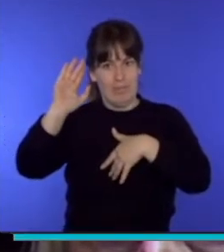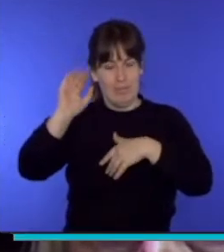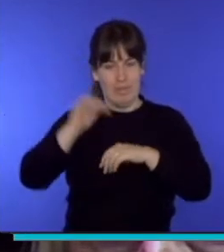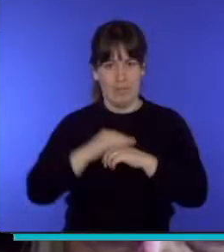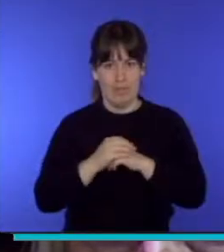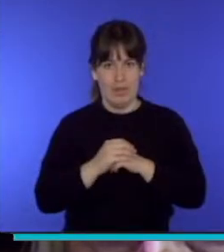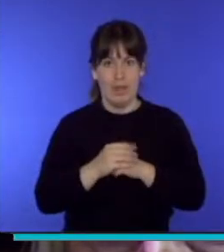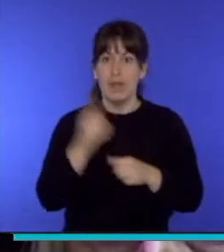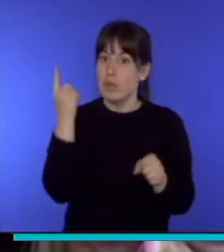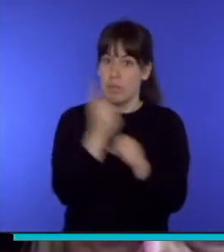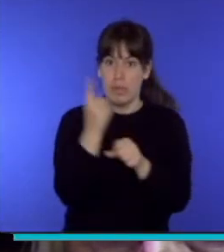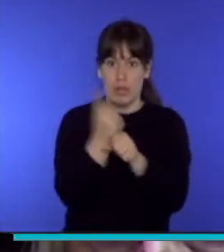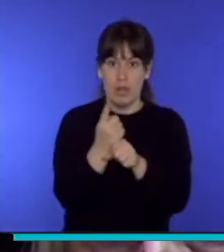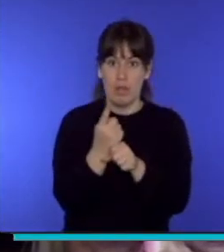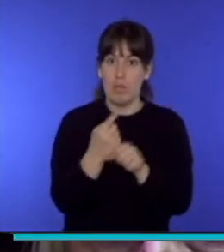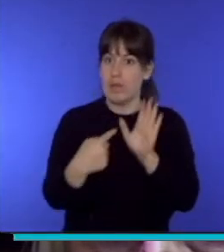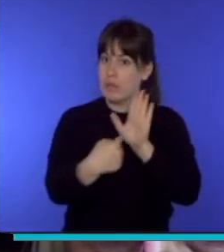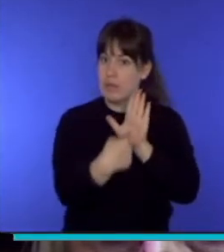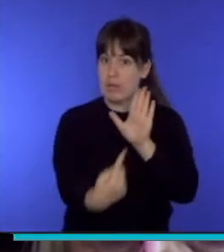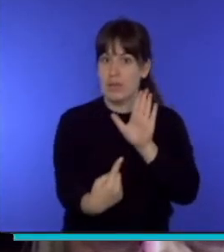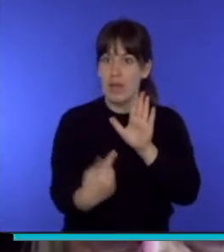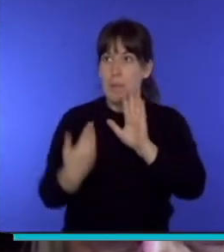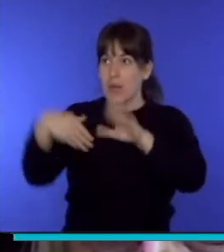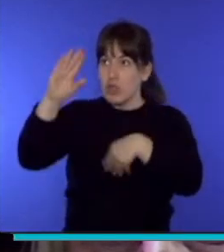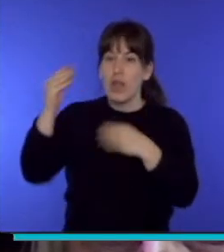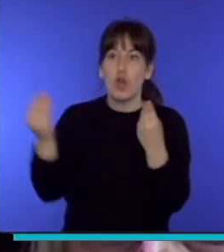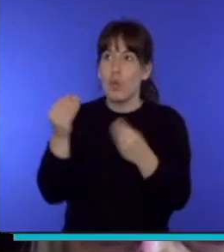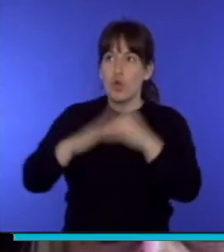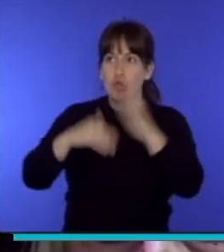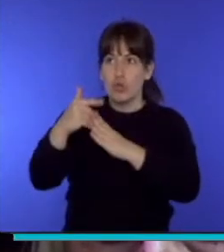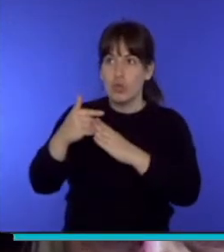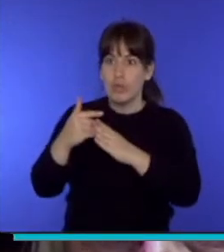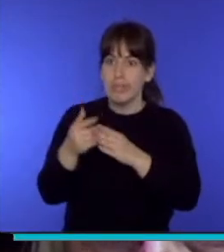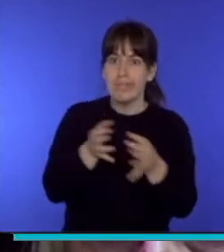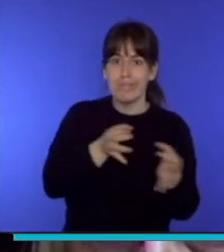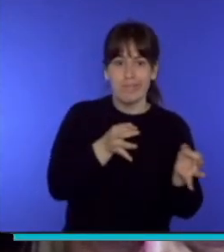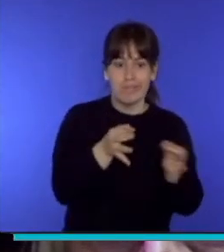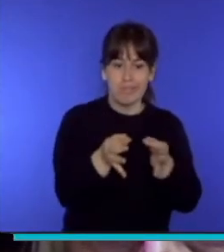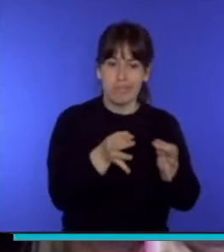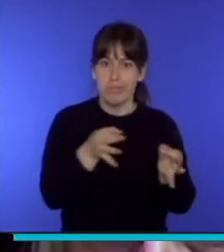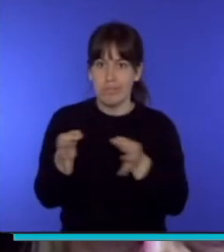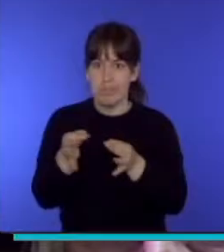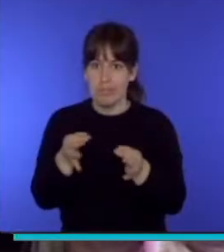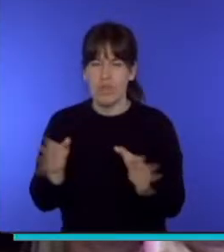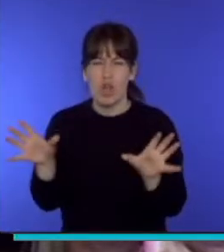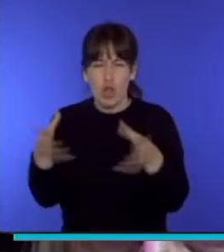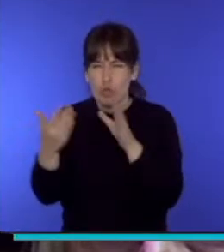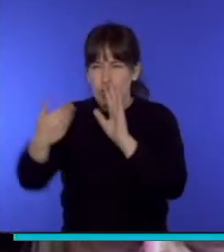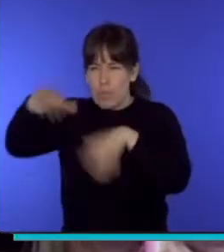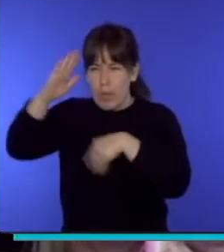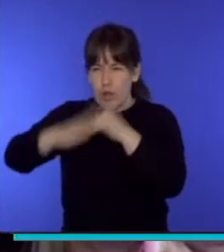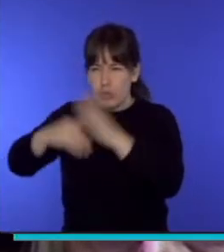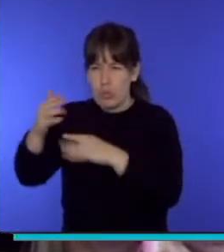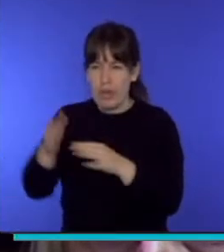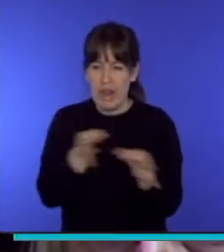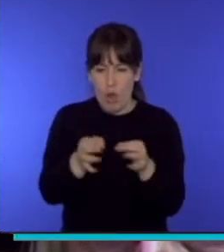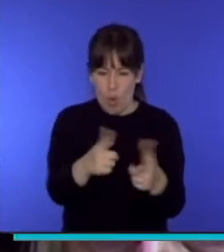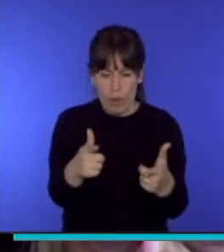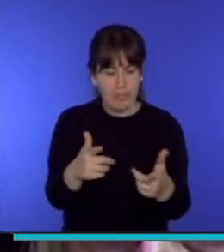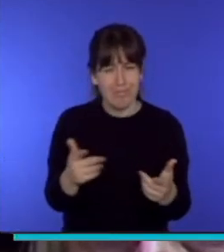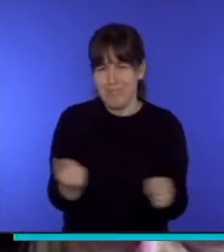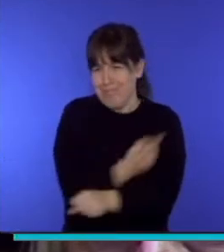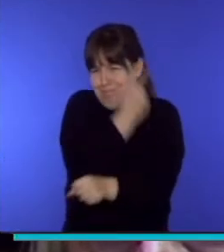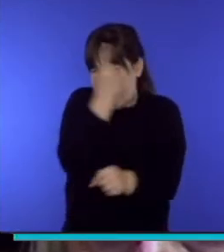Y el primer requisito para construir mayoría es dialogar. Es muy difícil construir una mayoría sin diálogo. Le diría que es